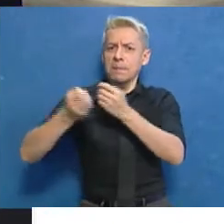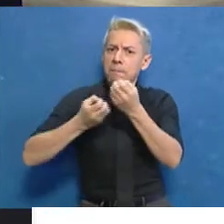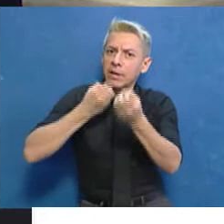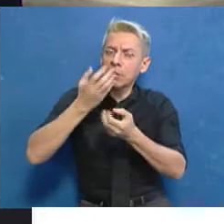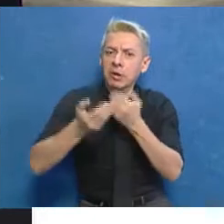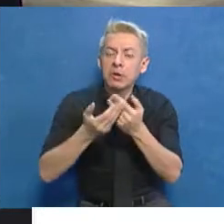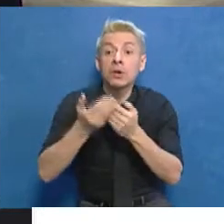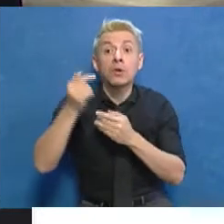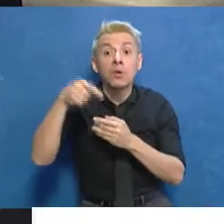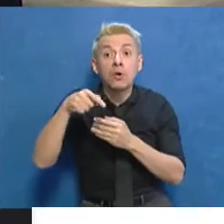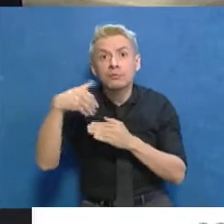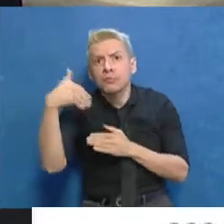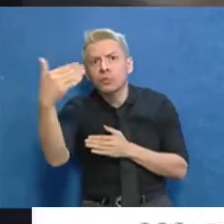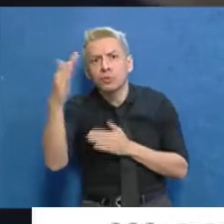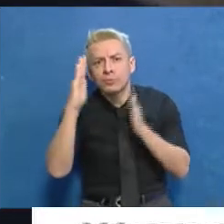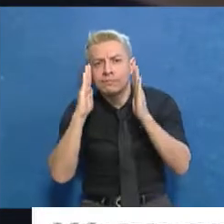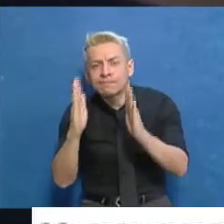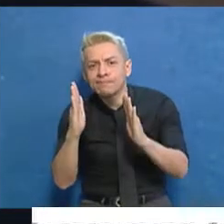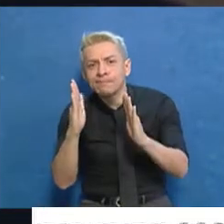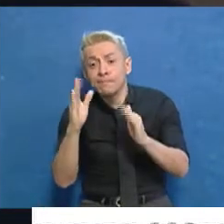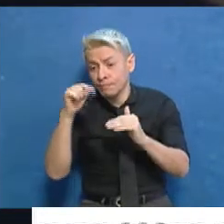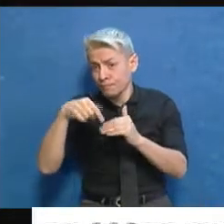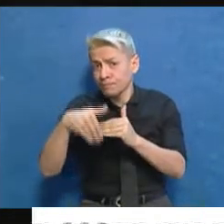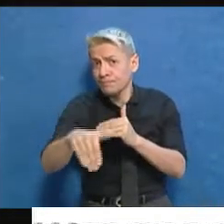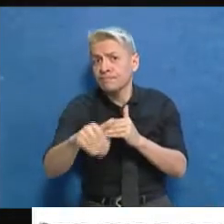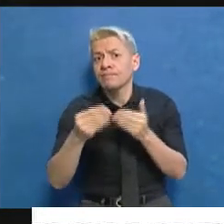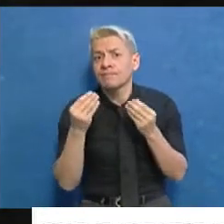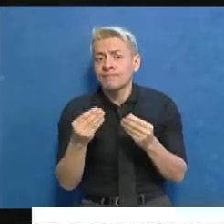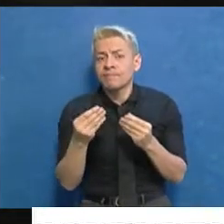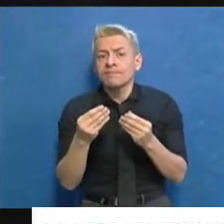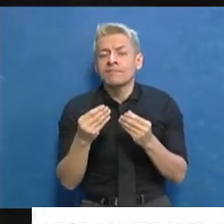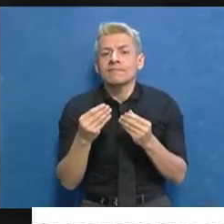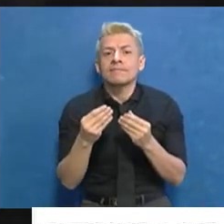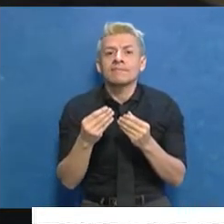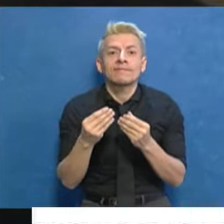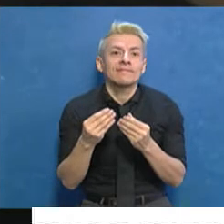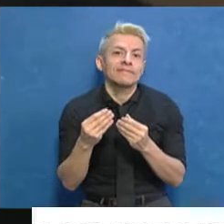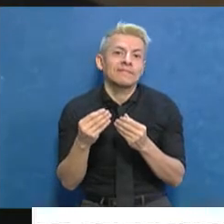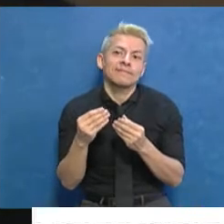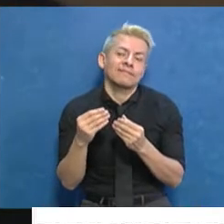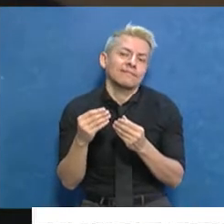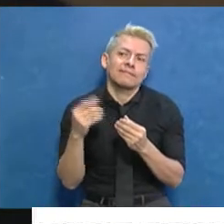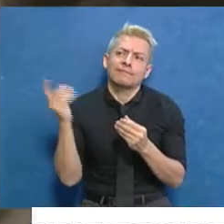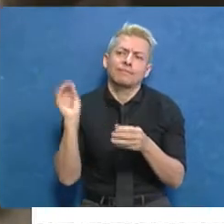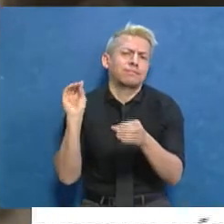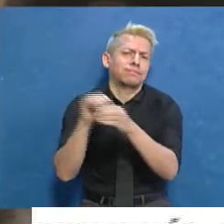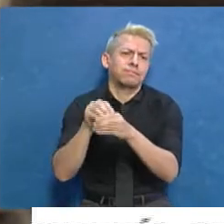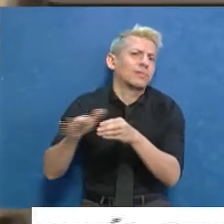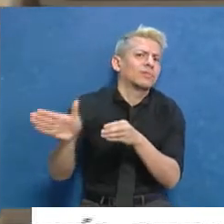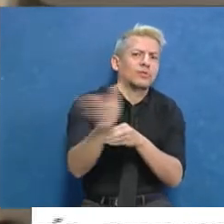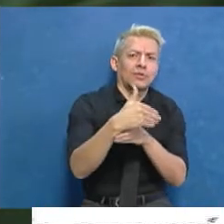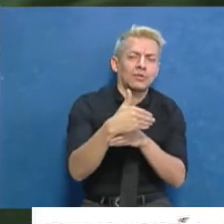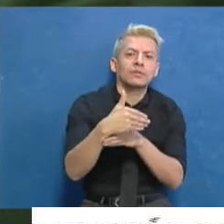ahora, mirando al futuro, y ya desde ahora, sí, ella está, no solo que está en todos lados, sino que se ha